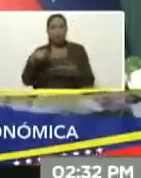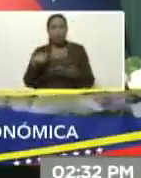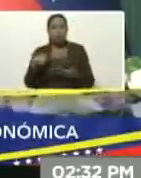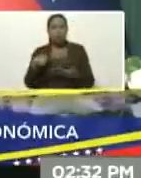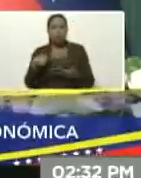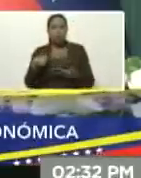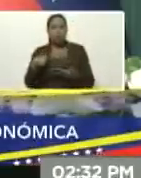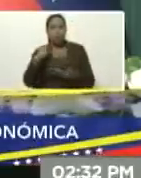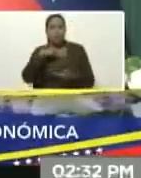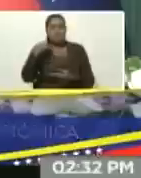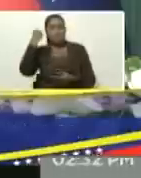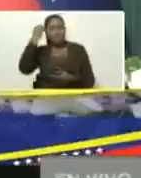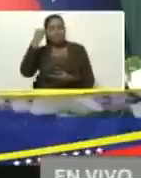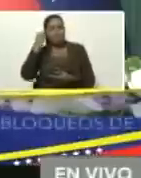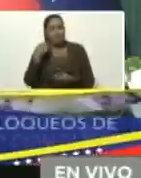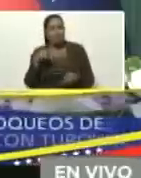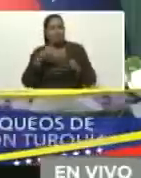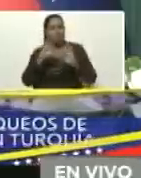lo creemos así,